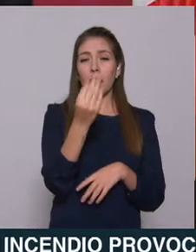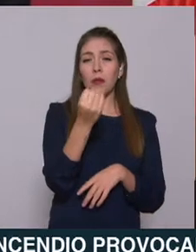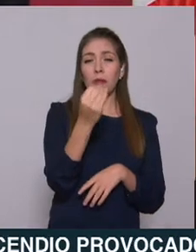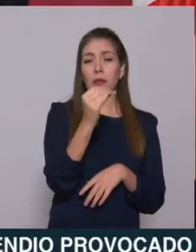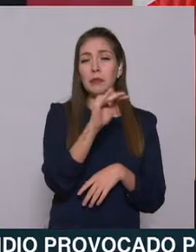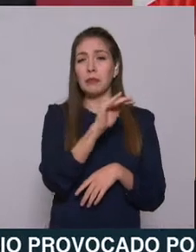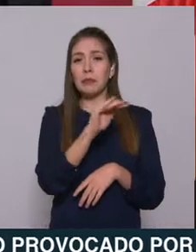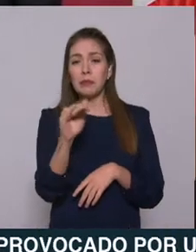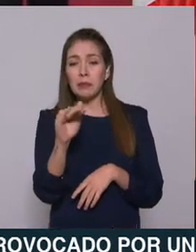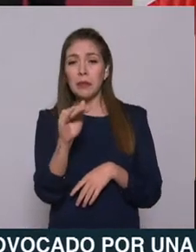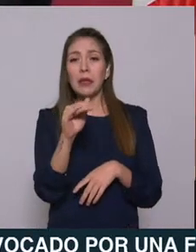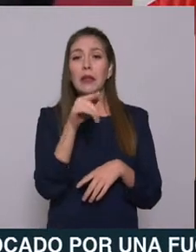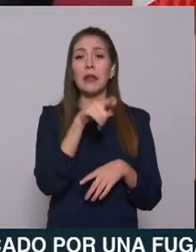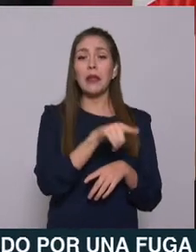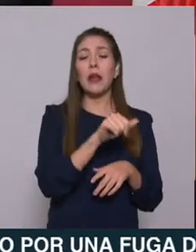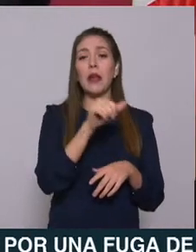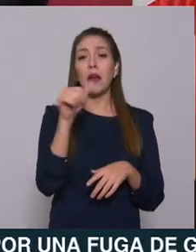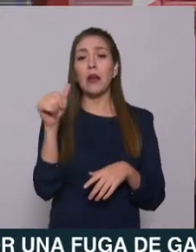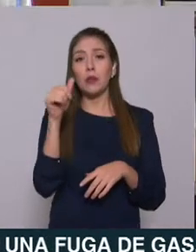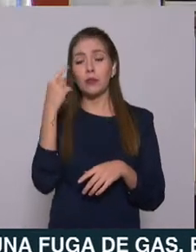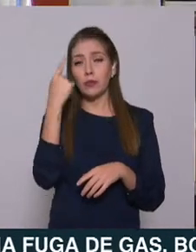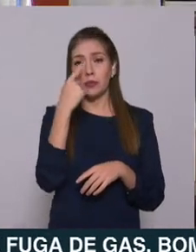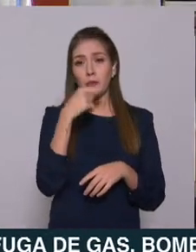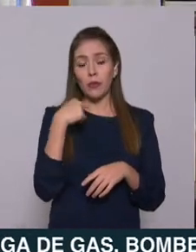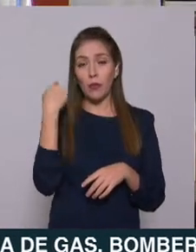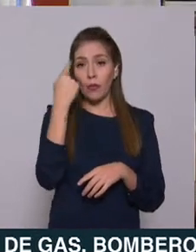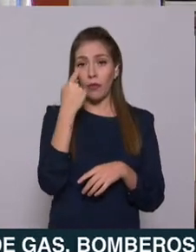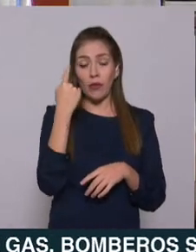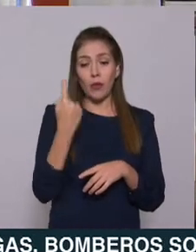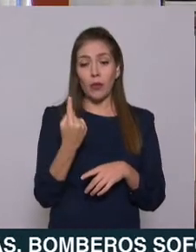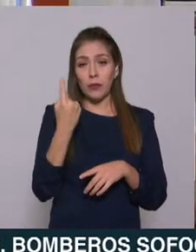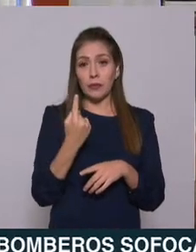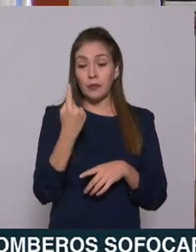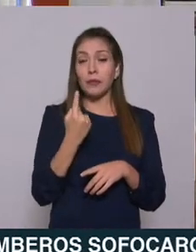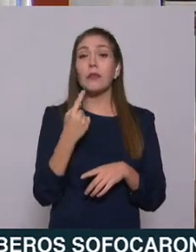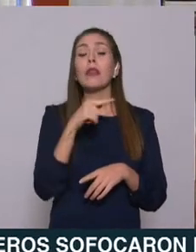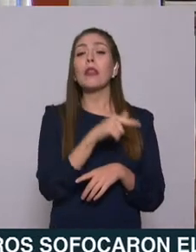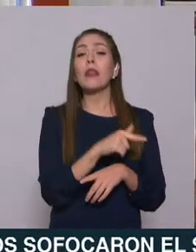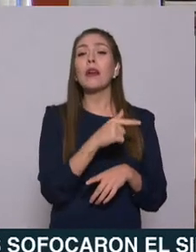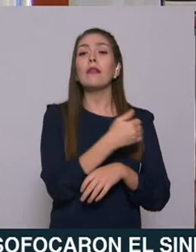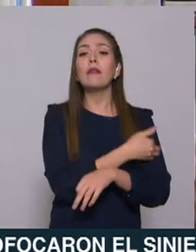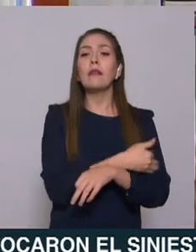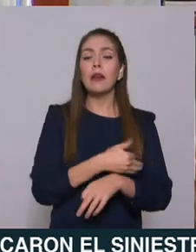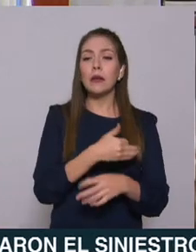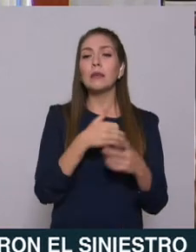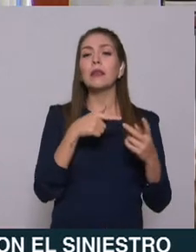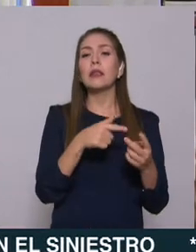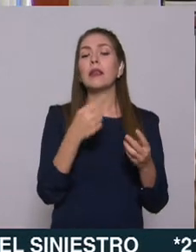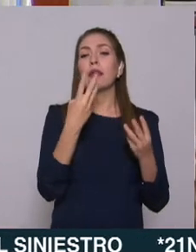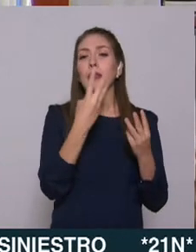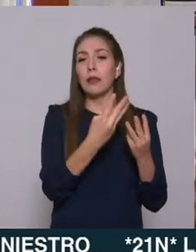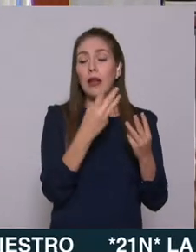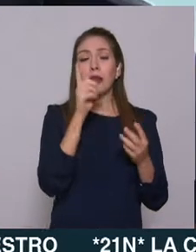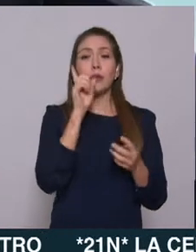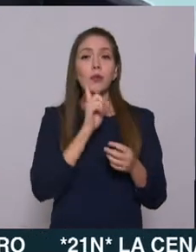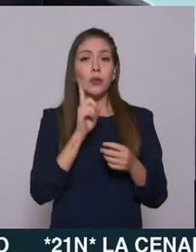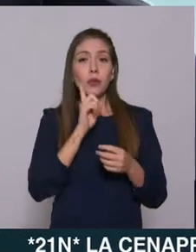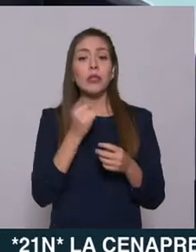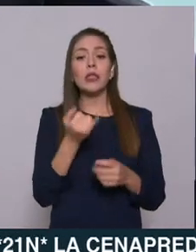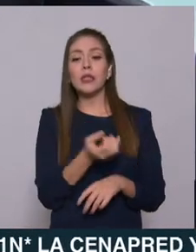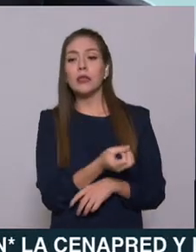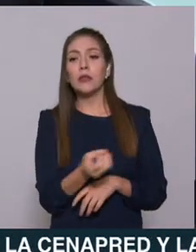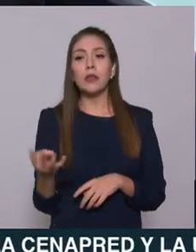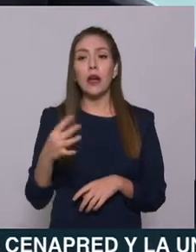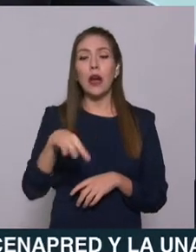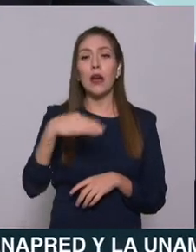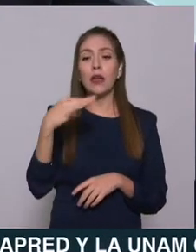y 13 horas, la familia conformada presuntamente por 3 mujeres y 14 menores